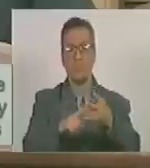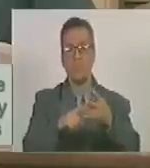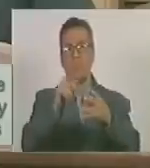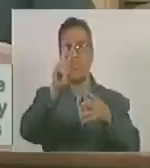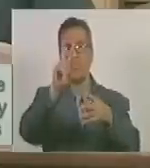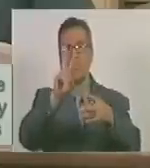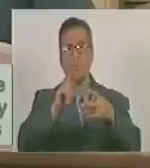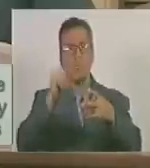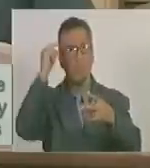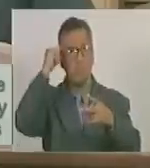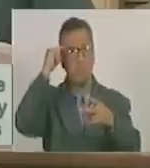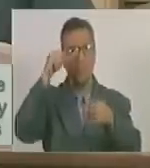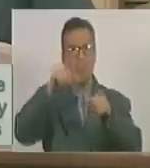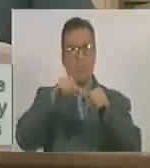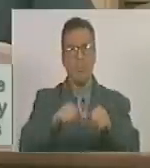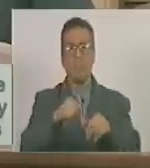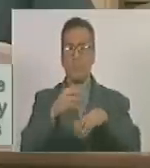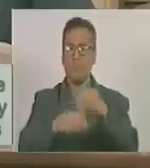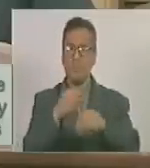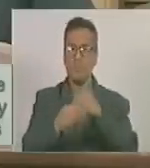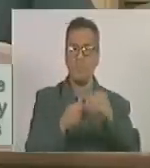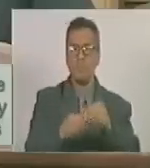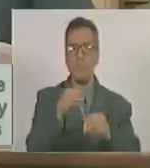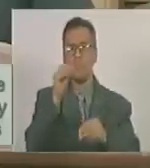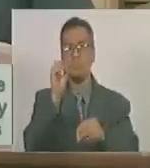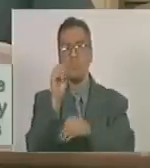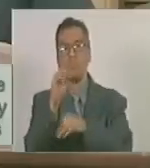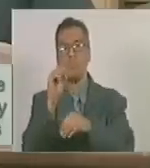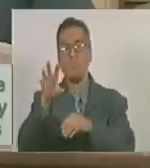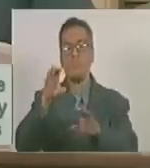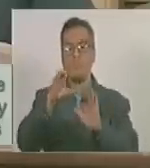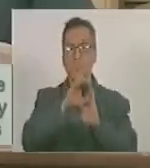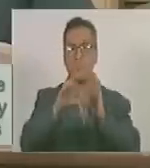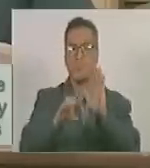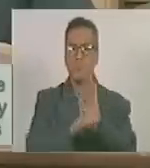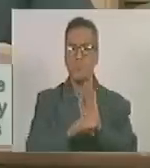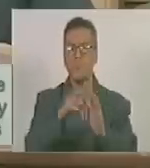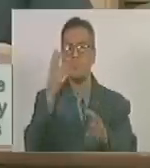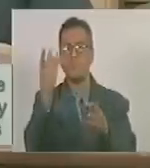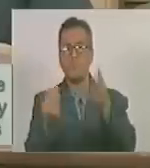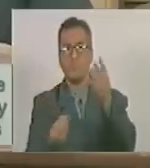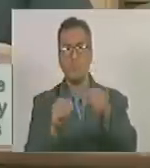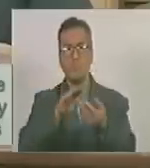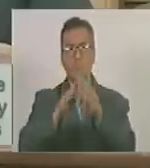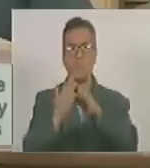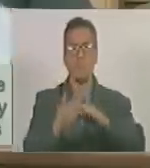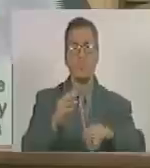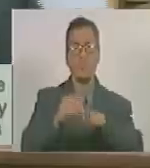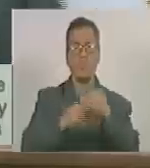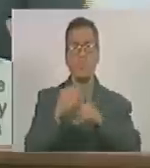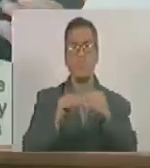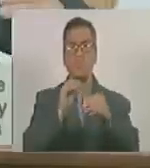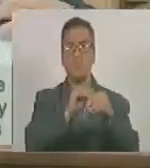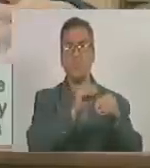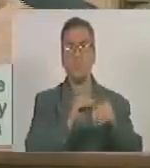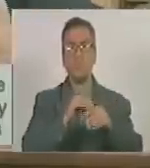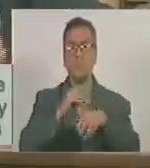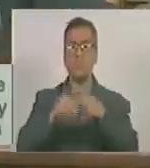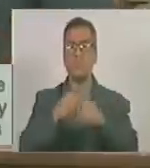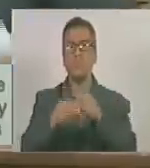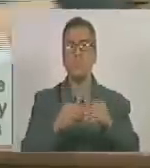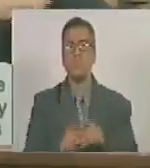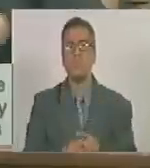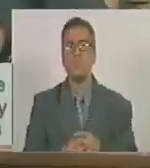2. Fecha y lugar de la realización de la Asamblea Constitutiva Comunitaria conforme a la convocatoria